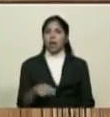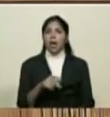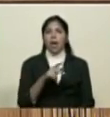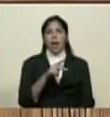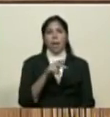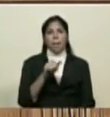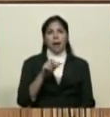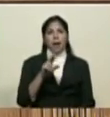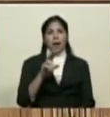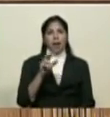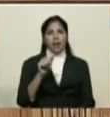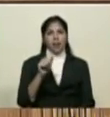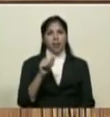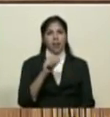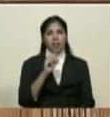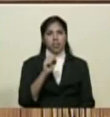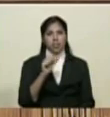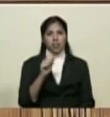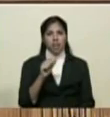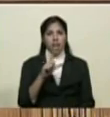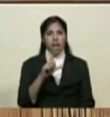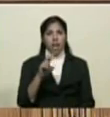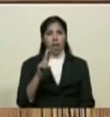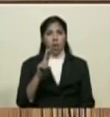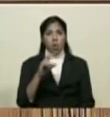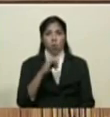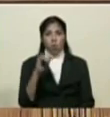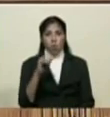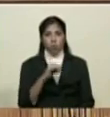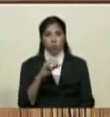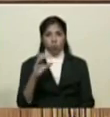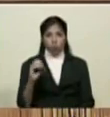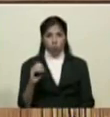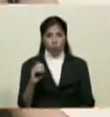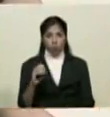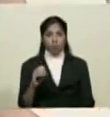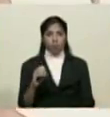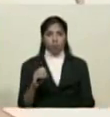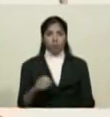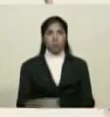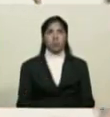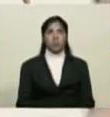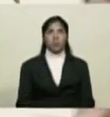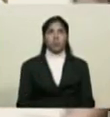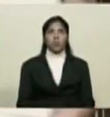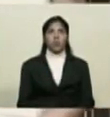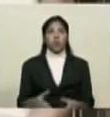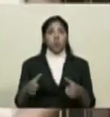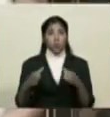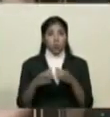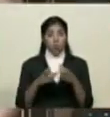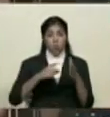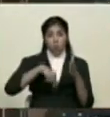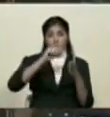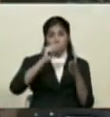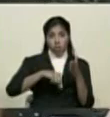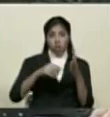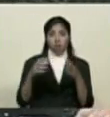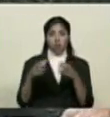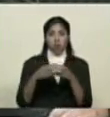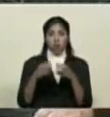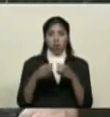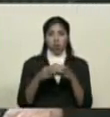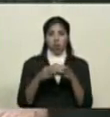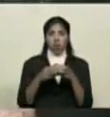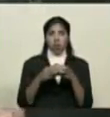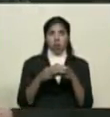Saluso. Es una, fíjense ustedes, es el mismo bufete que aparece contratado para los casos